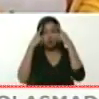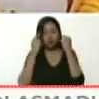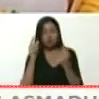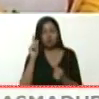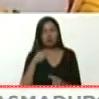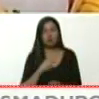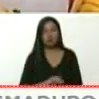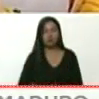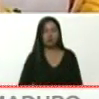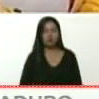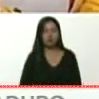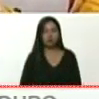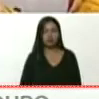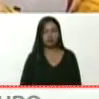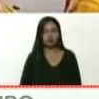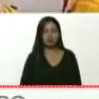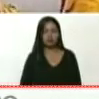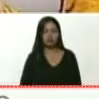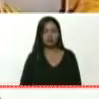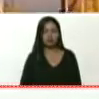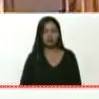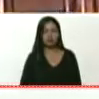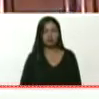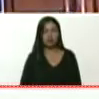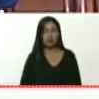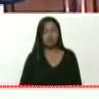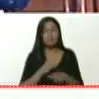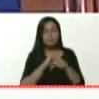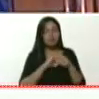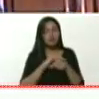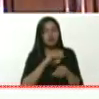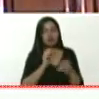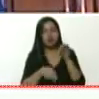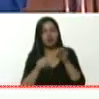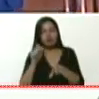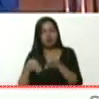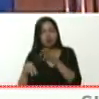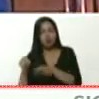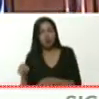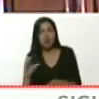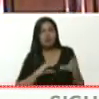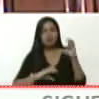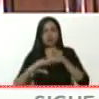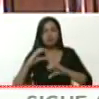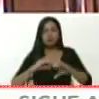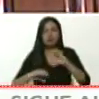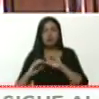yo creo, usted ministro de Agricultura, usted ministra de Ciencia, junto al